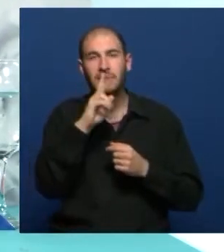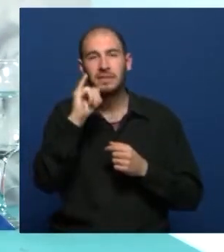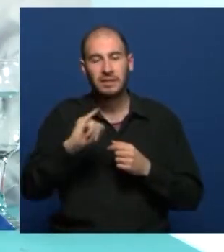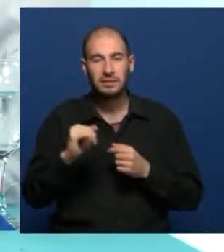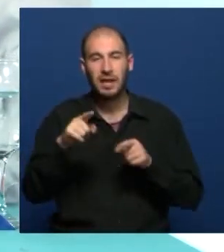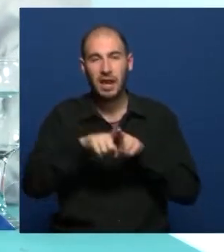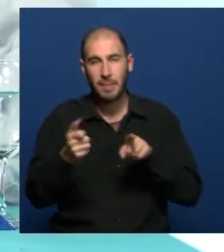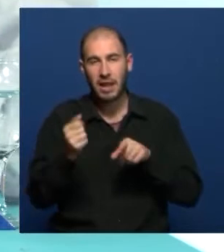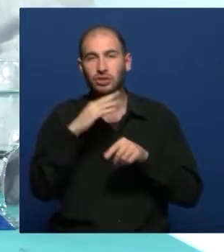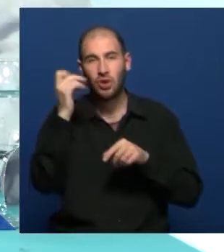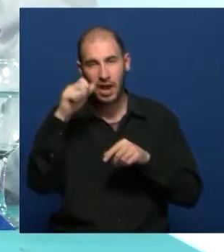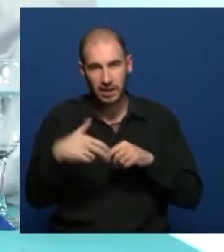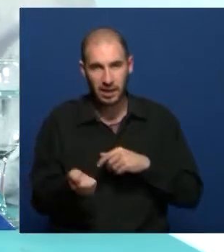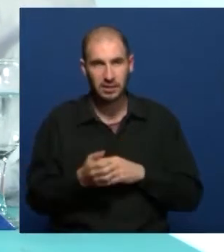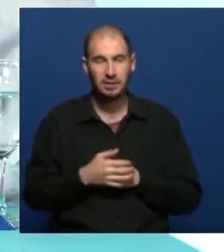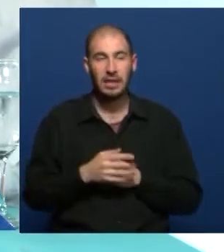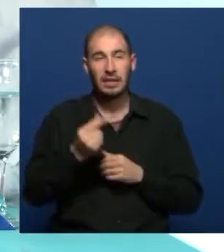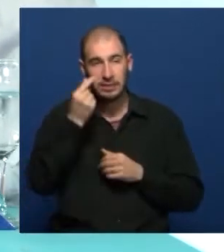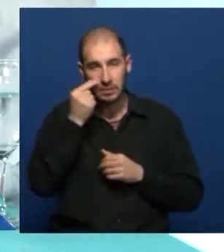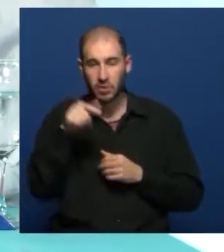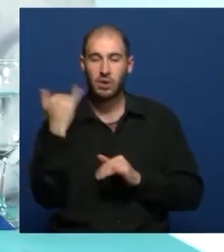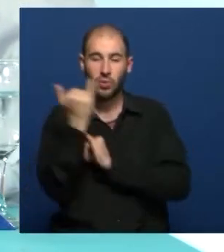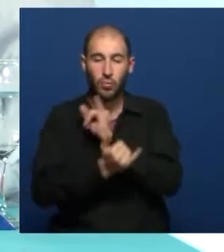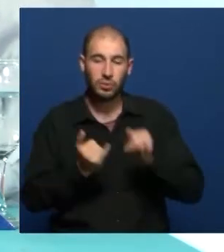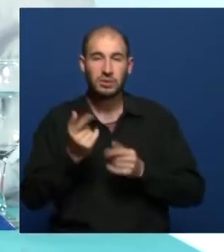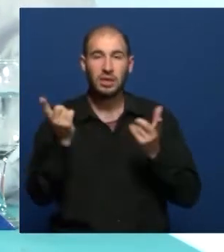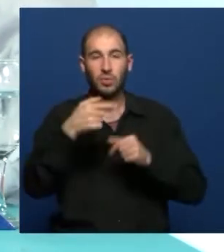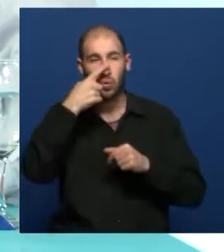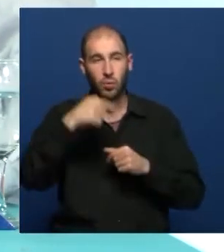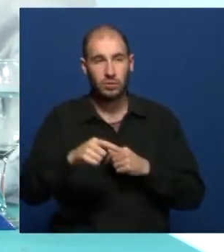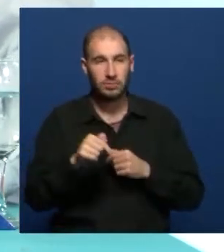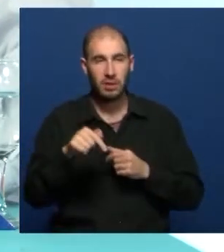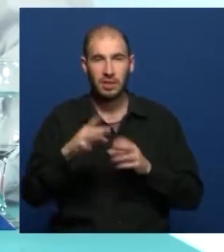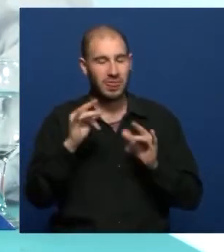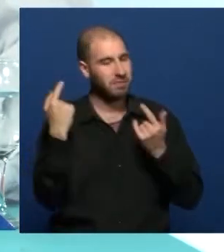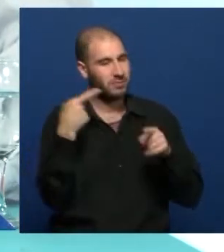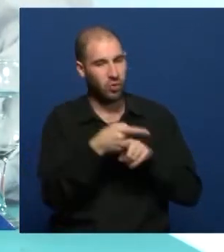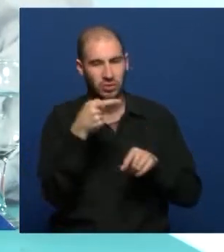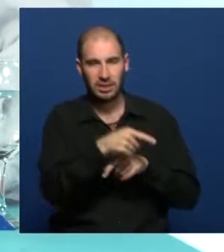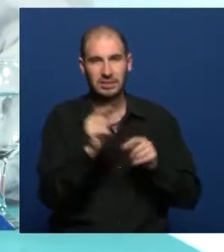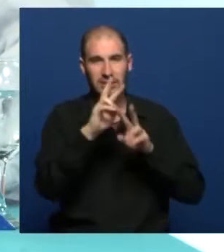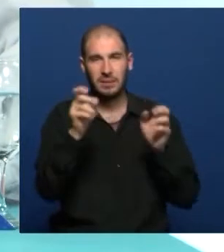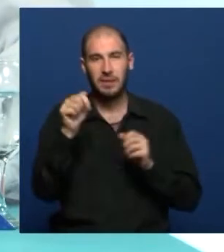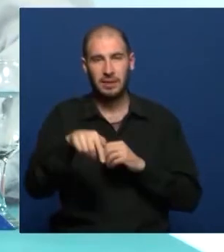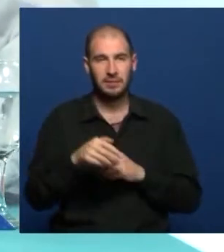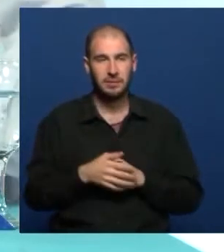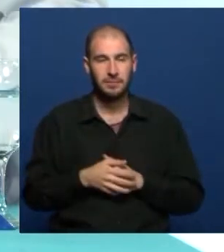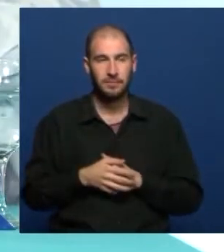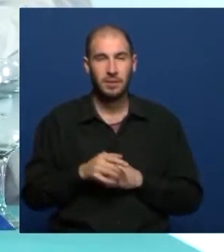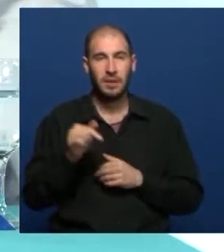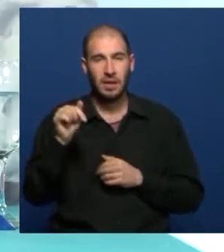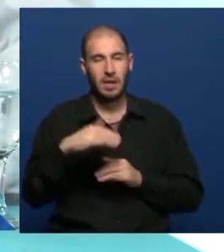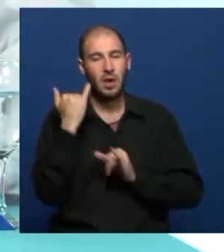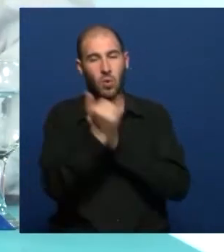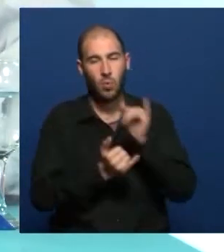la hermana de johana que bueno en el testimonio que dio en la última audiencia lo complica a luque en relación con este tema de salud